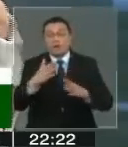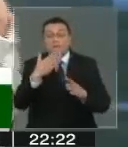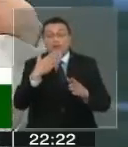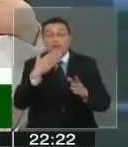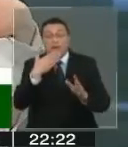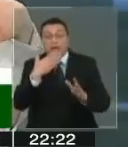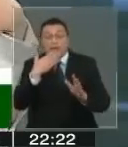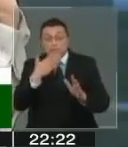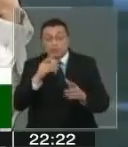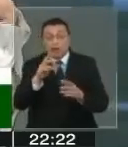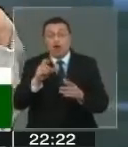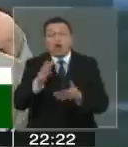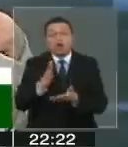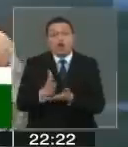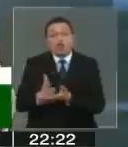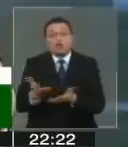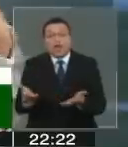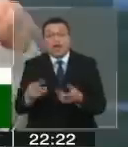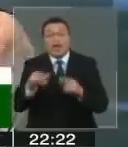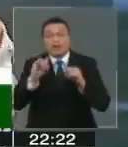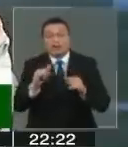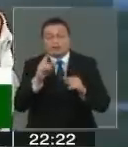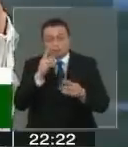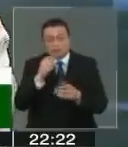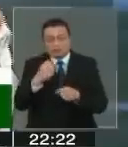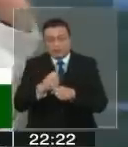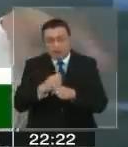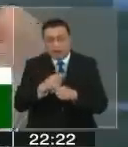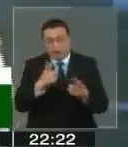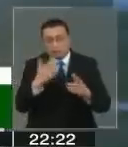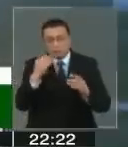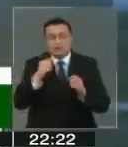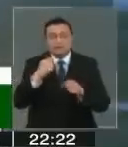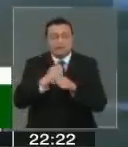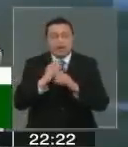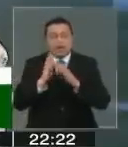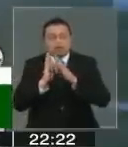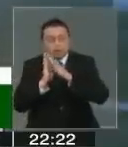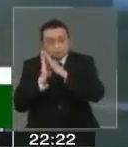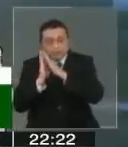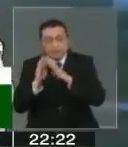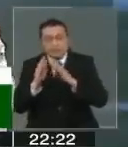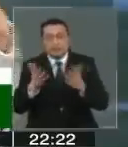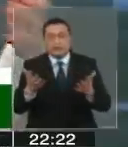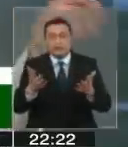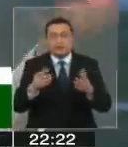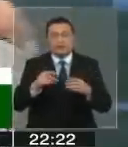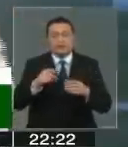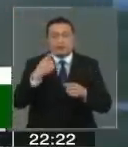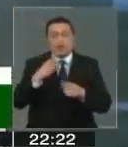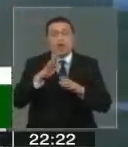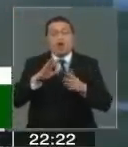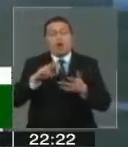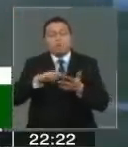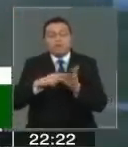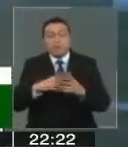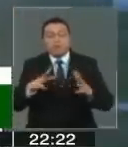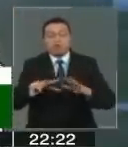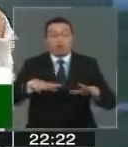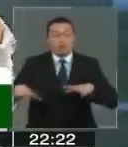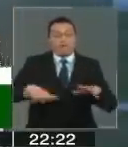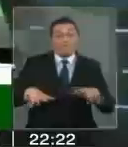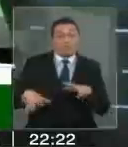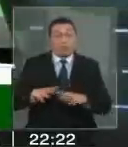la línea conductista y trabajan con esa línea, por ejemplo, para trabajar el dormir, trabajar algunas dificultades que trae la hiperactividad, qué